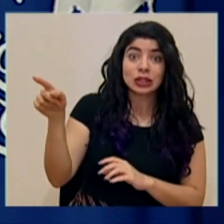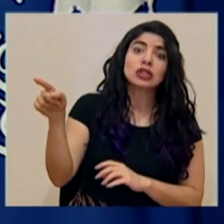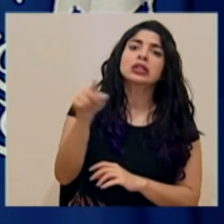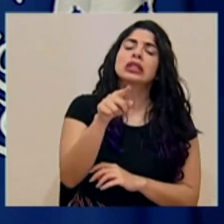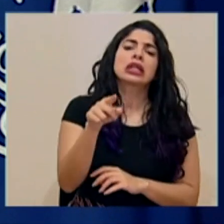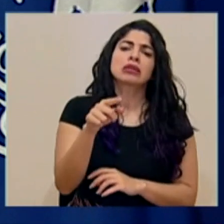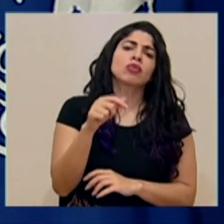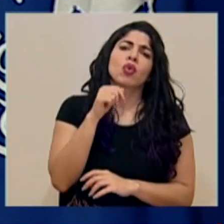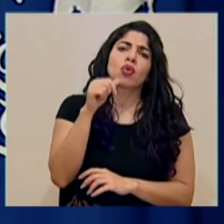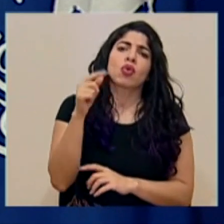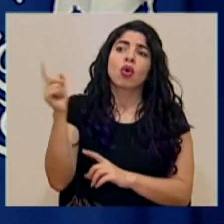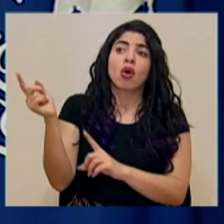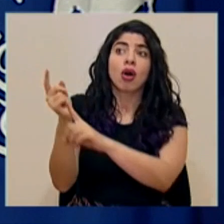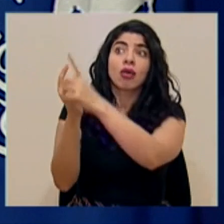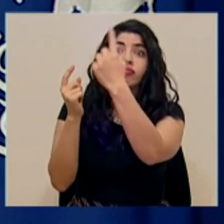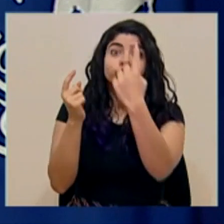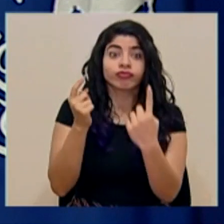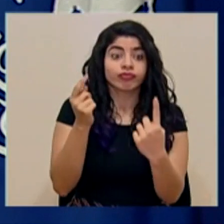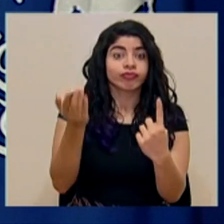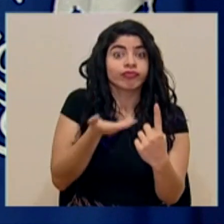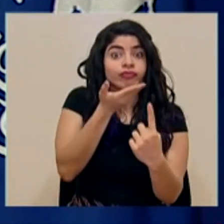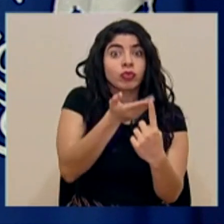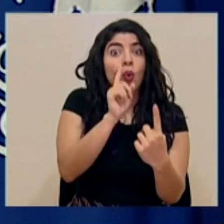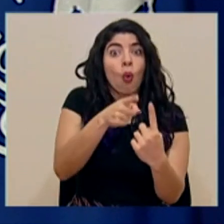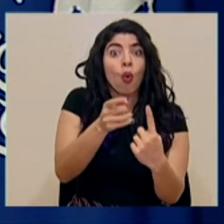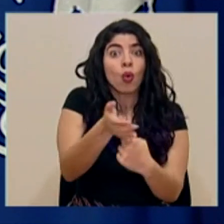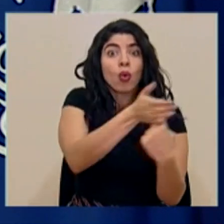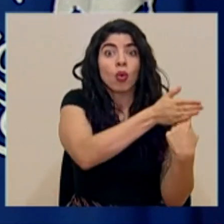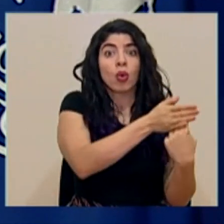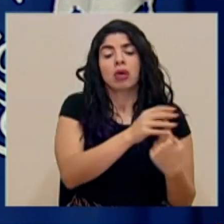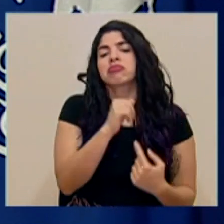recibirán orden sanitaria de confinamiento al ingresar al país.